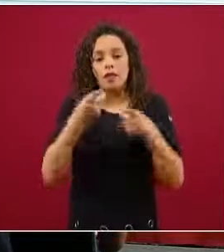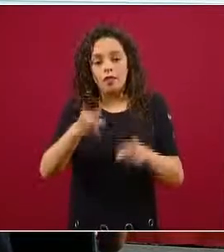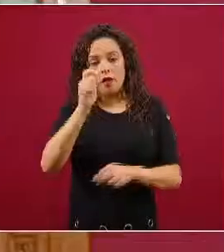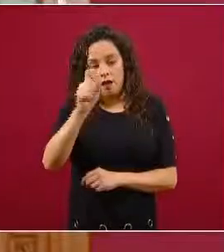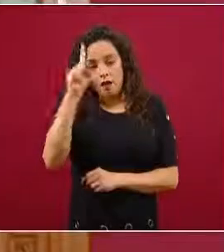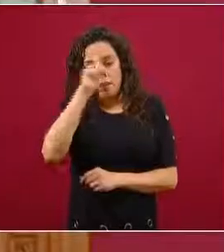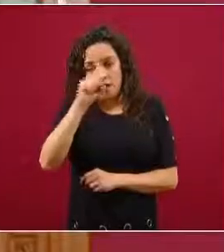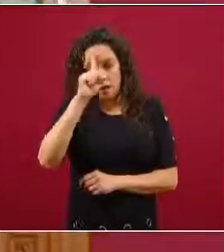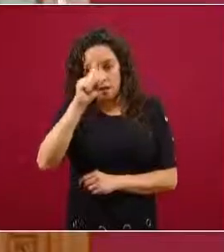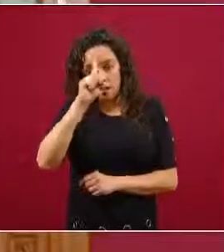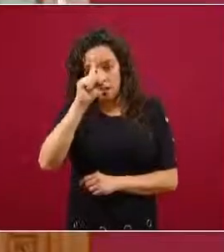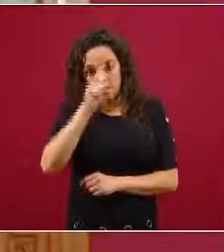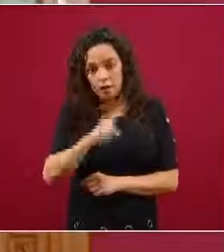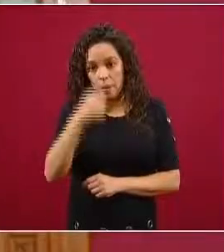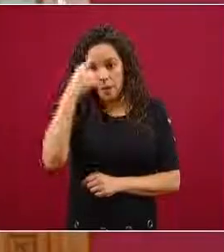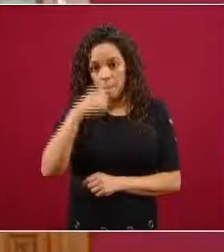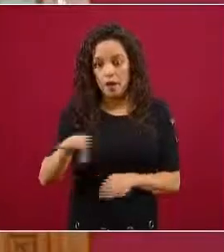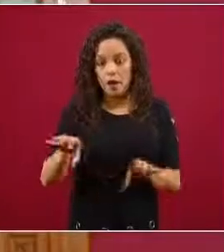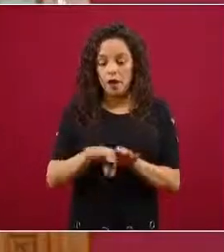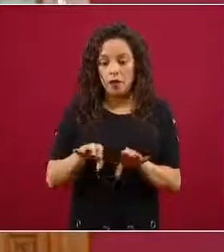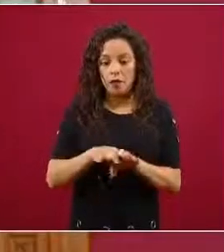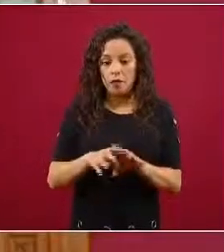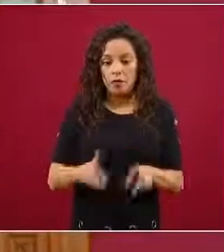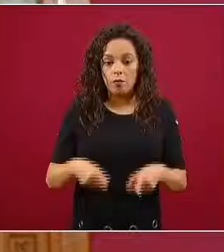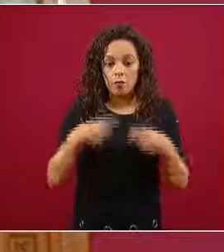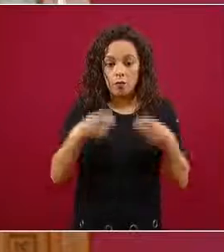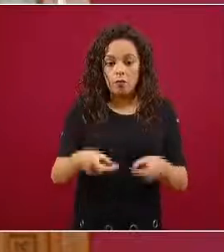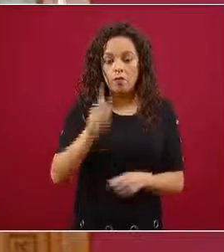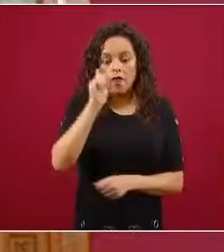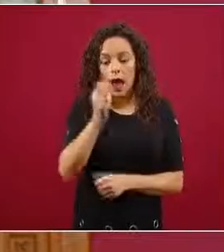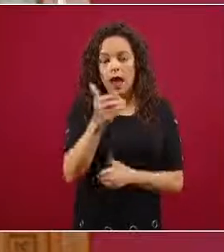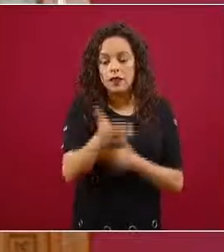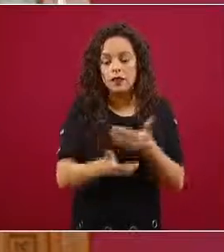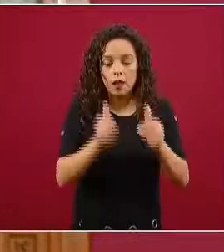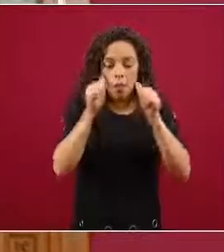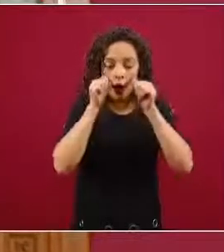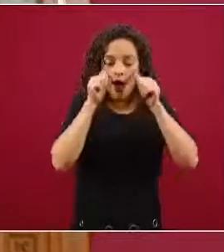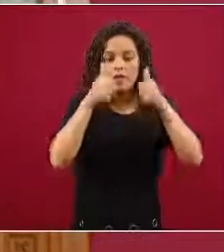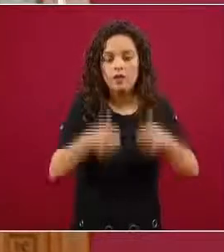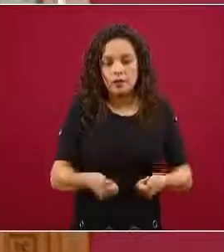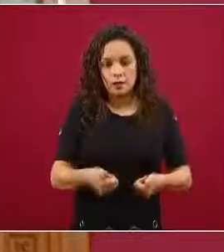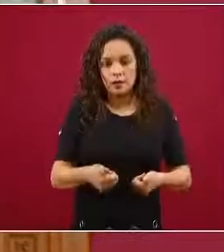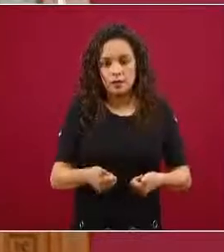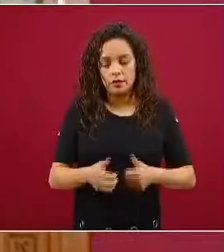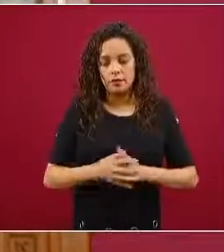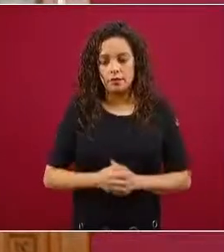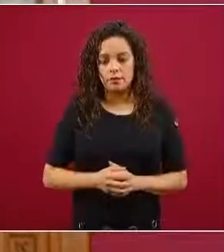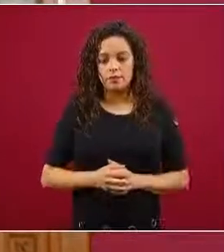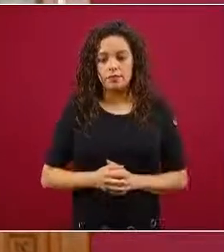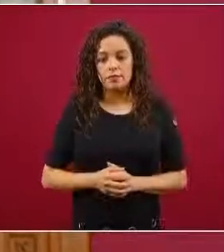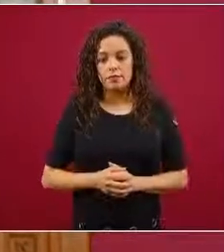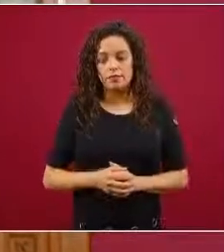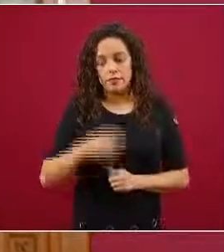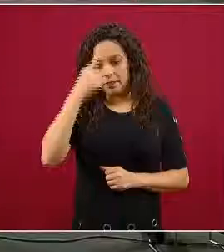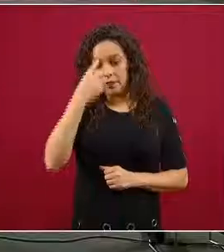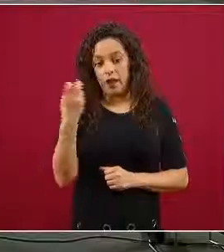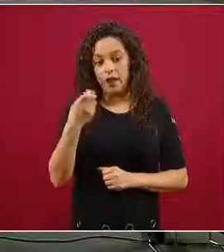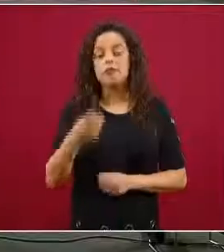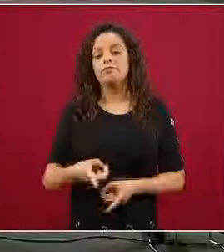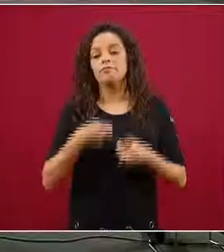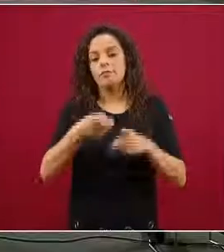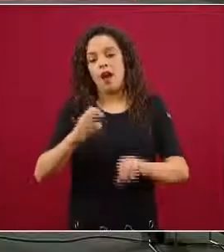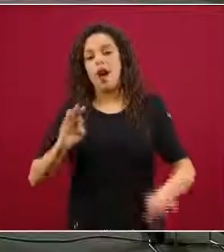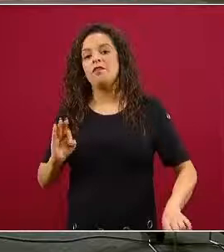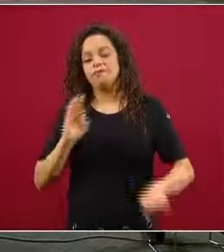tener desde la perspectiva de la provisión de los servicios para llevar a cabo la protección de